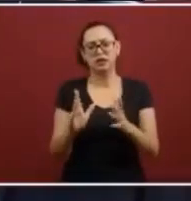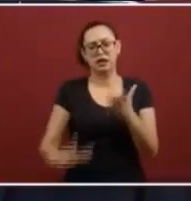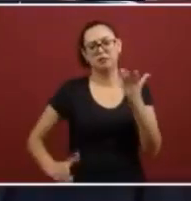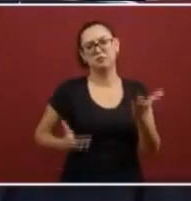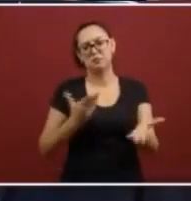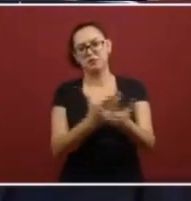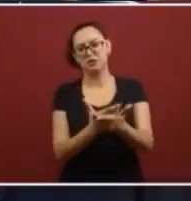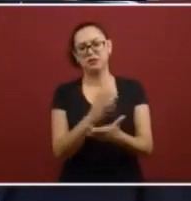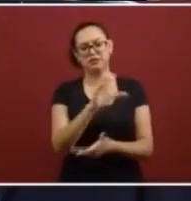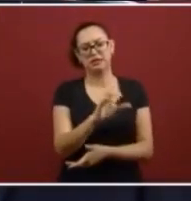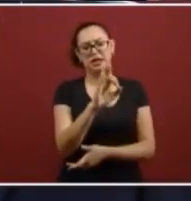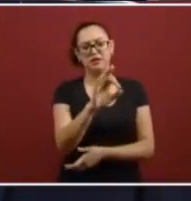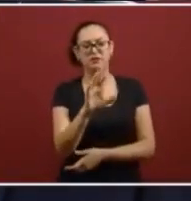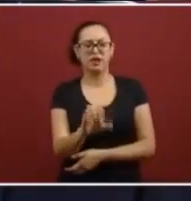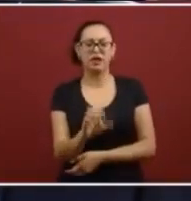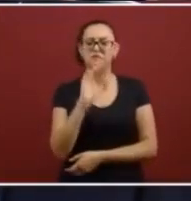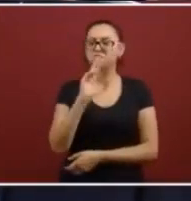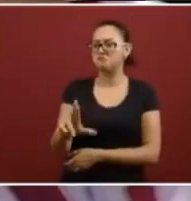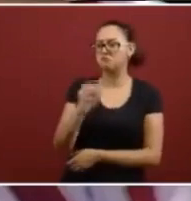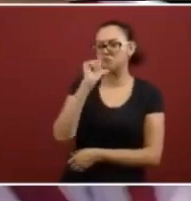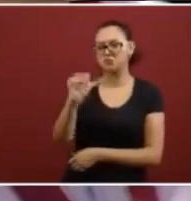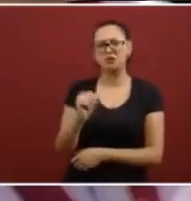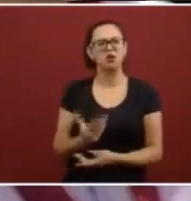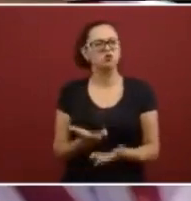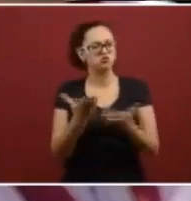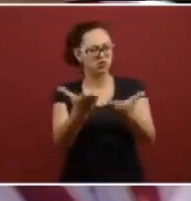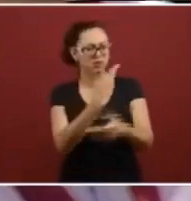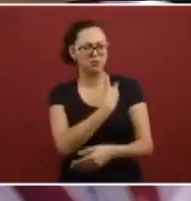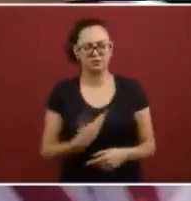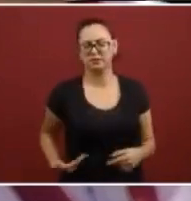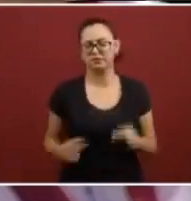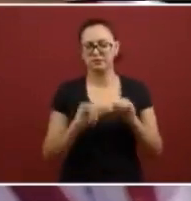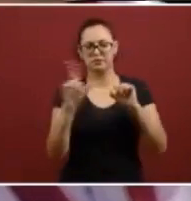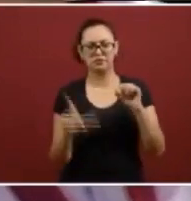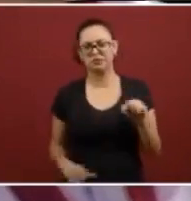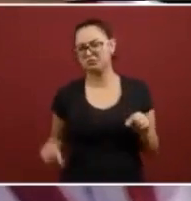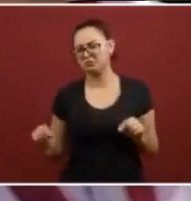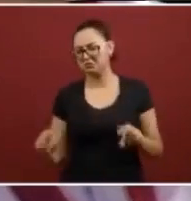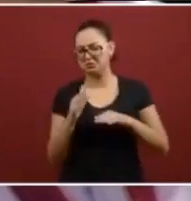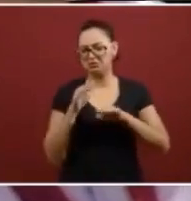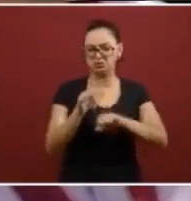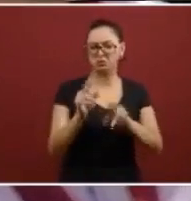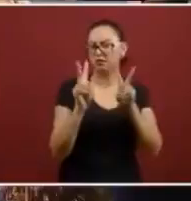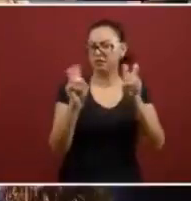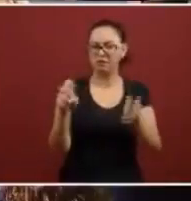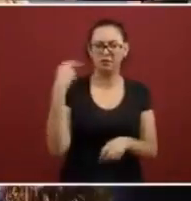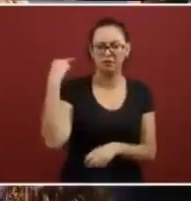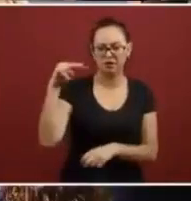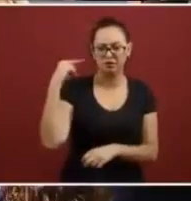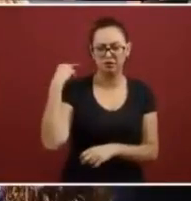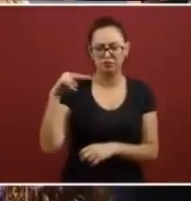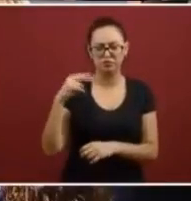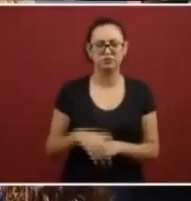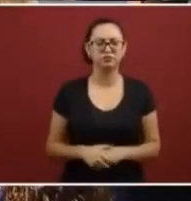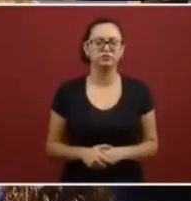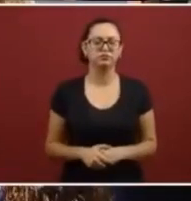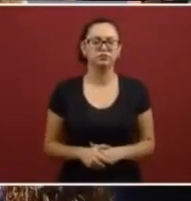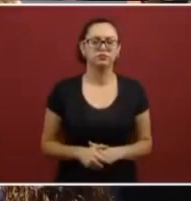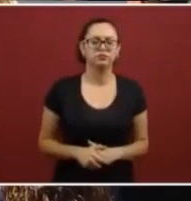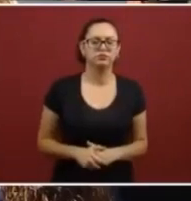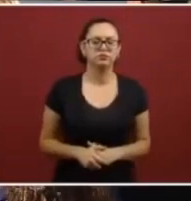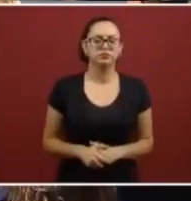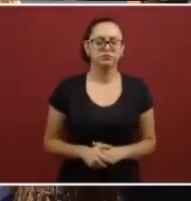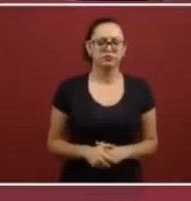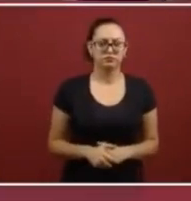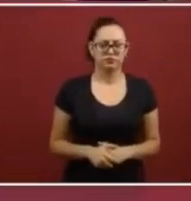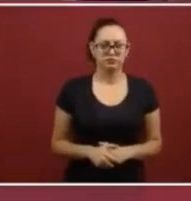Federal de Electricidad, So, pero no le han apparently respondido. someone- ¿Qué responde usted como presidente de la República en el caso específico de Veracruz? So En general, specifically